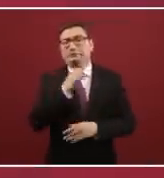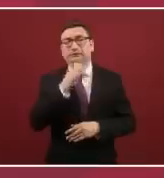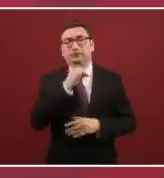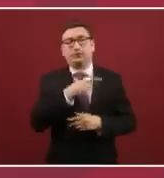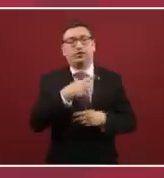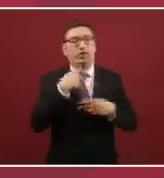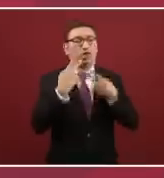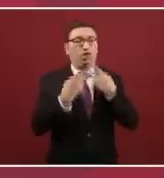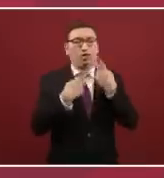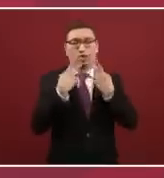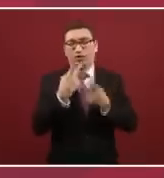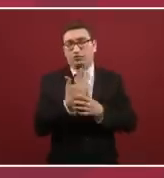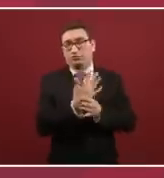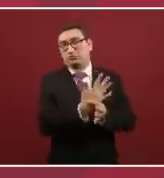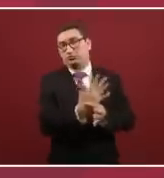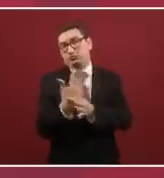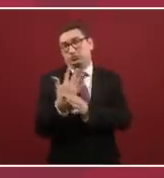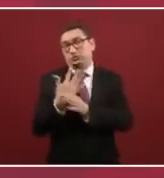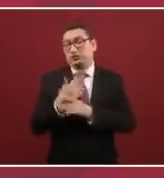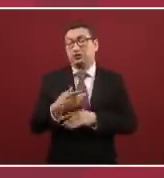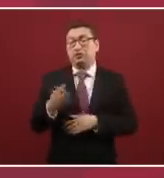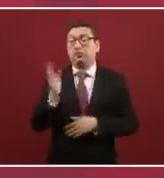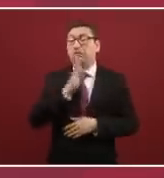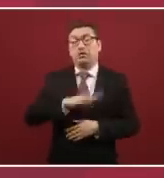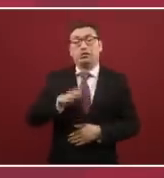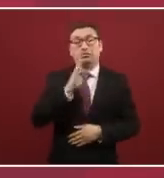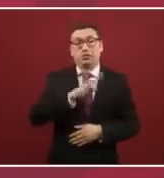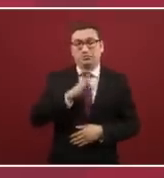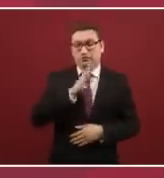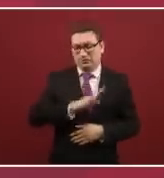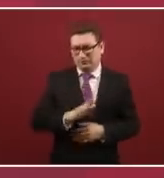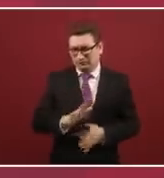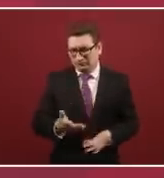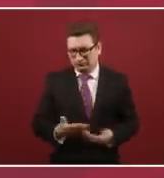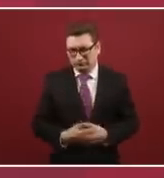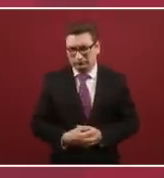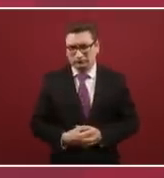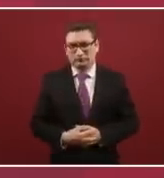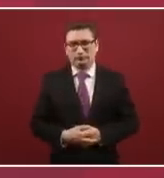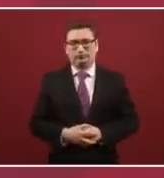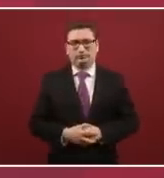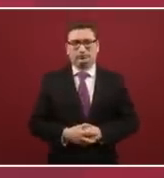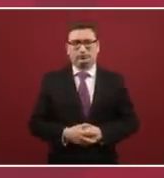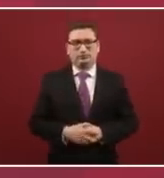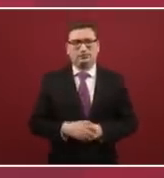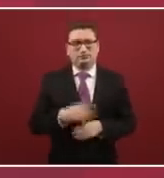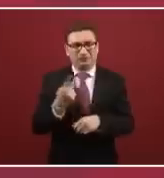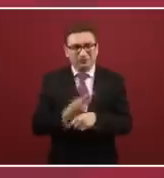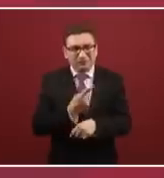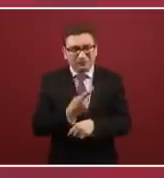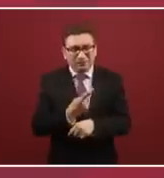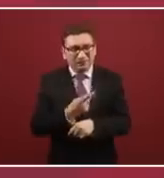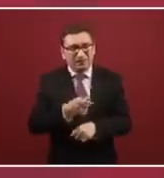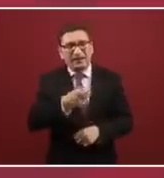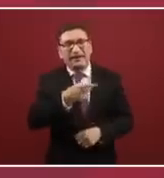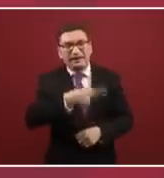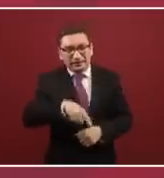pronosticando que nos va a ir mal. ¿Qué pasaba? Pues tenían también el